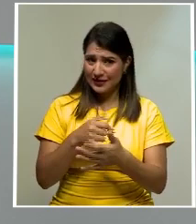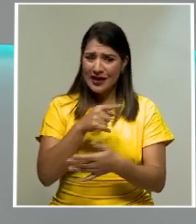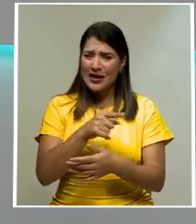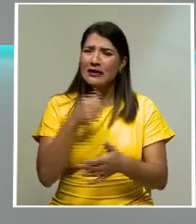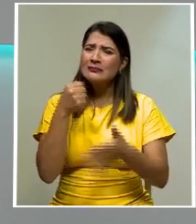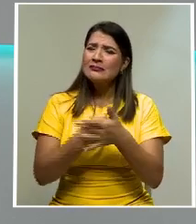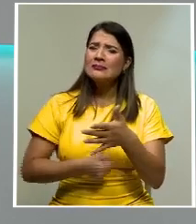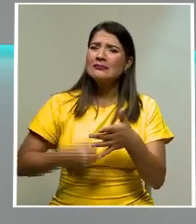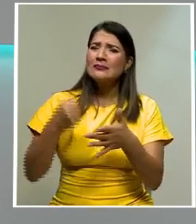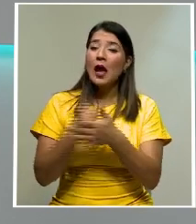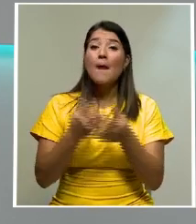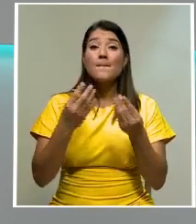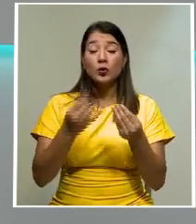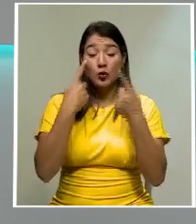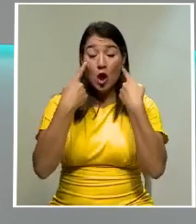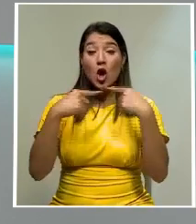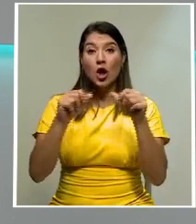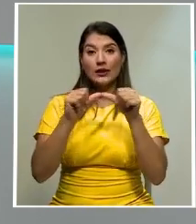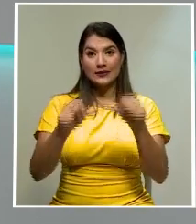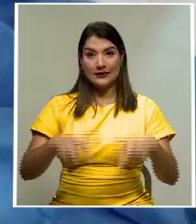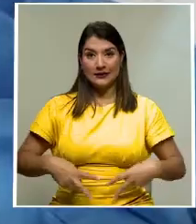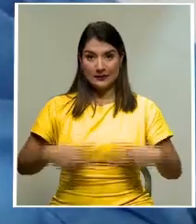luchar para salir adelante.